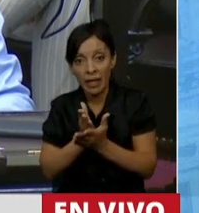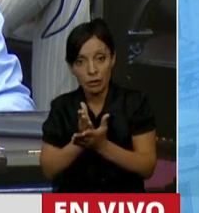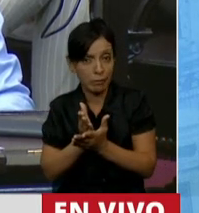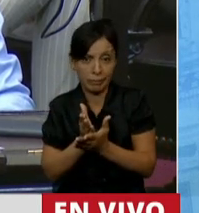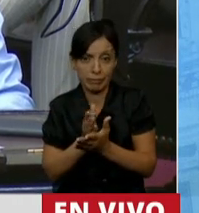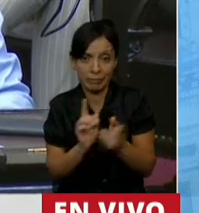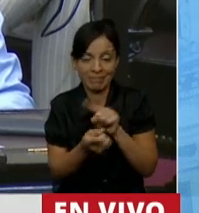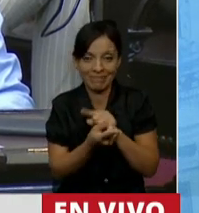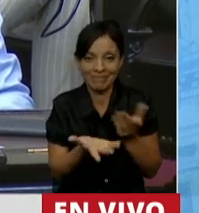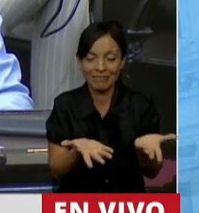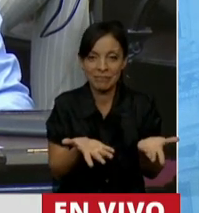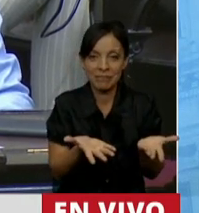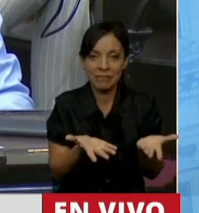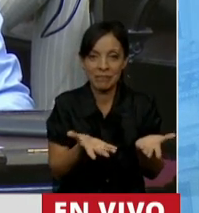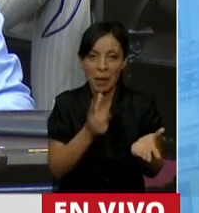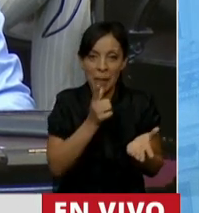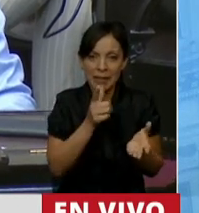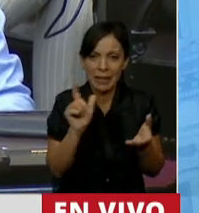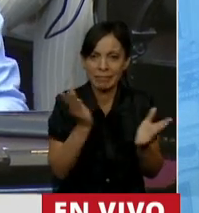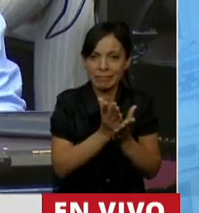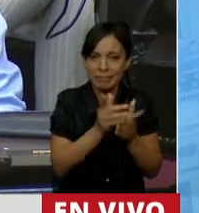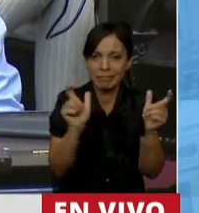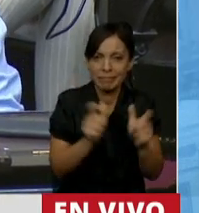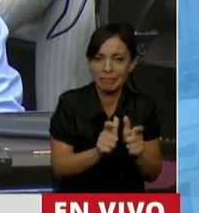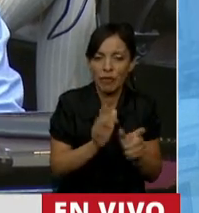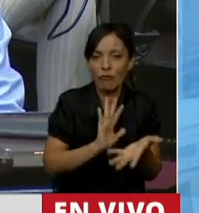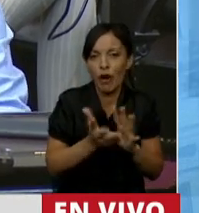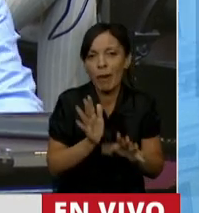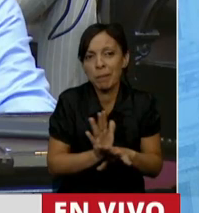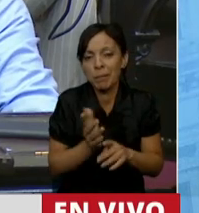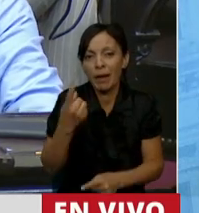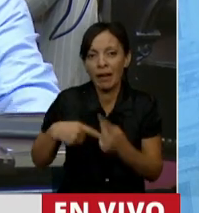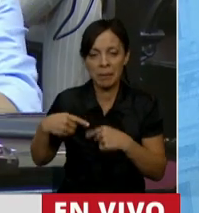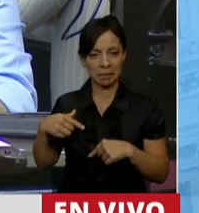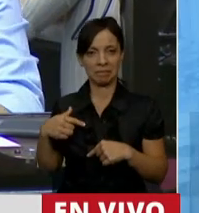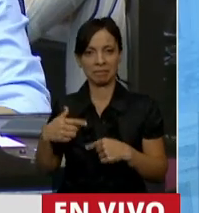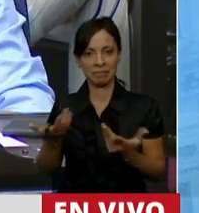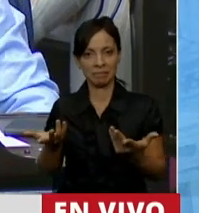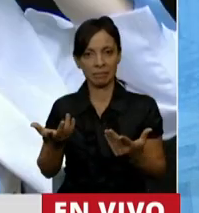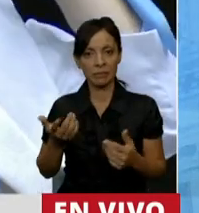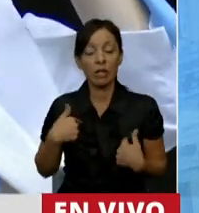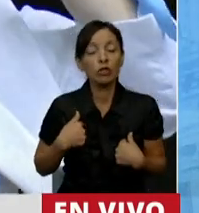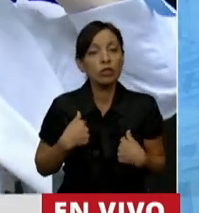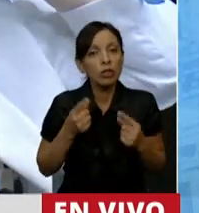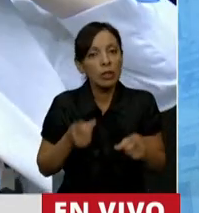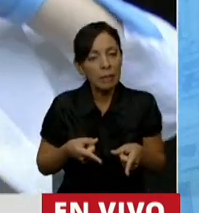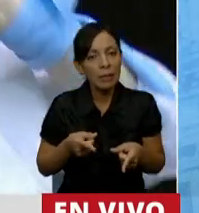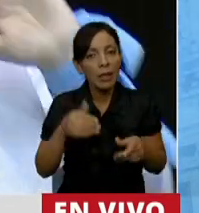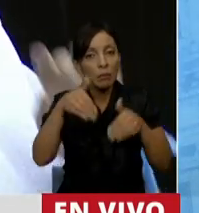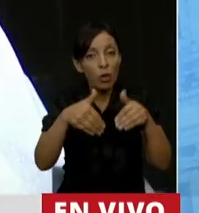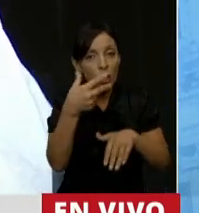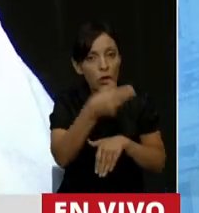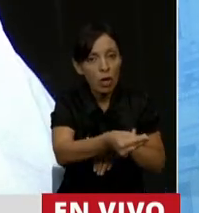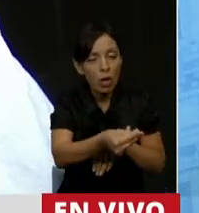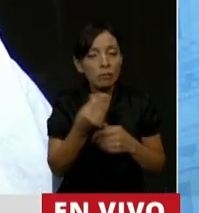al contrario, creo que estamos regresando hacia atrás. Hoy mi rechazo también ratifica mi